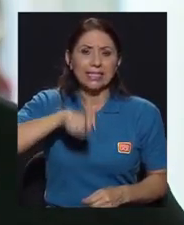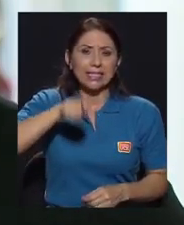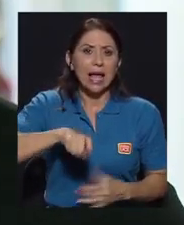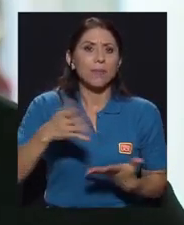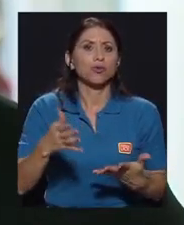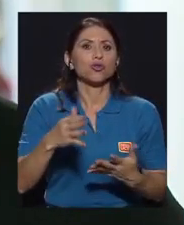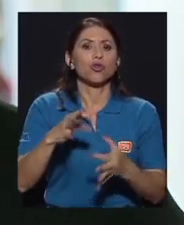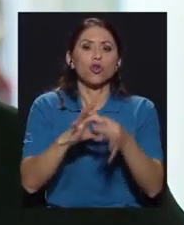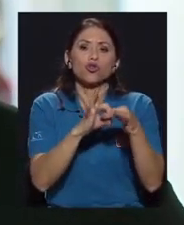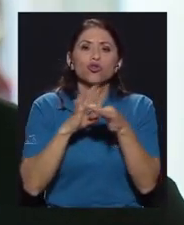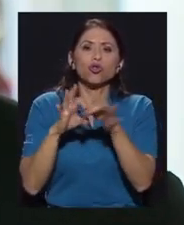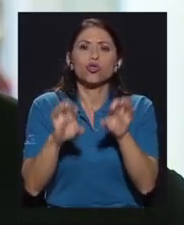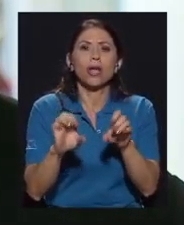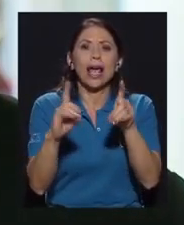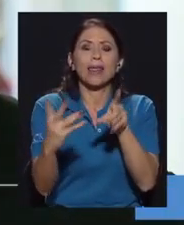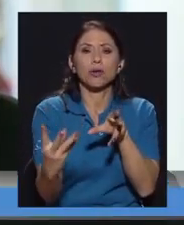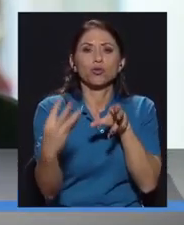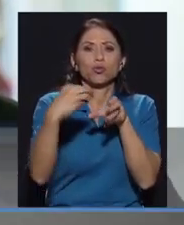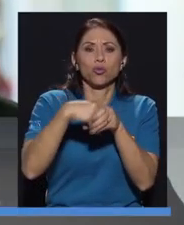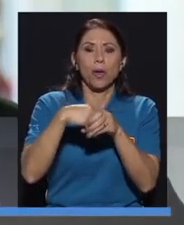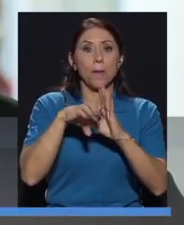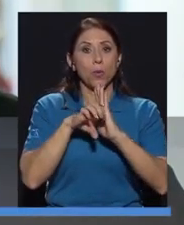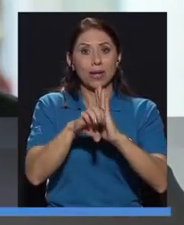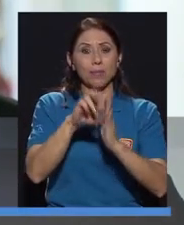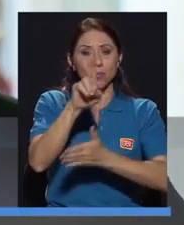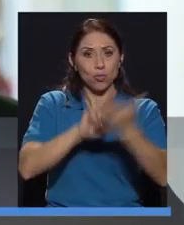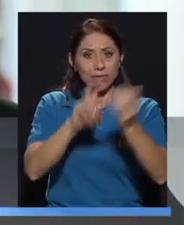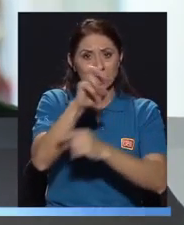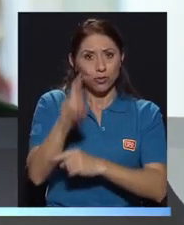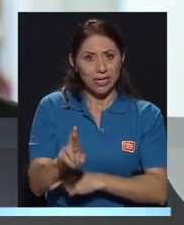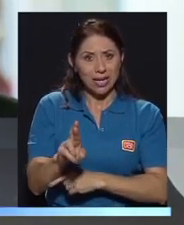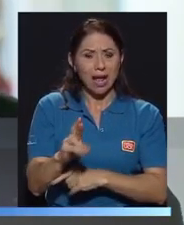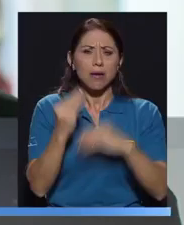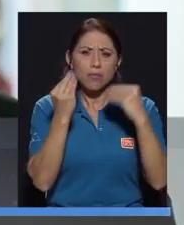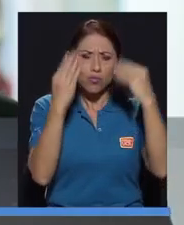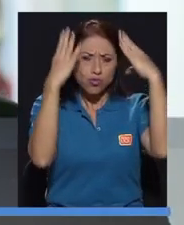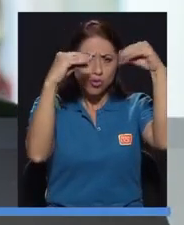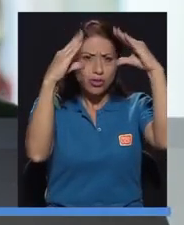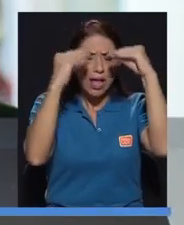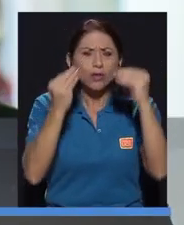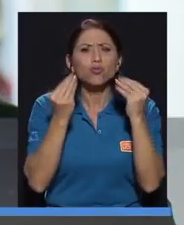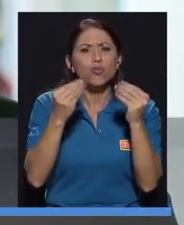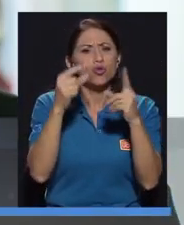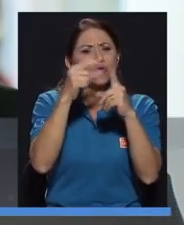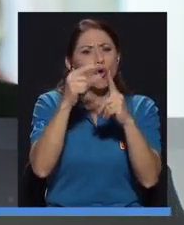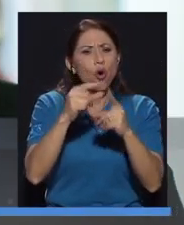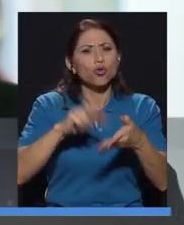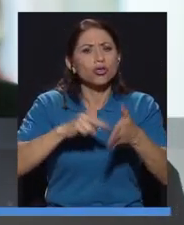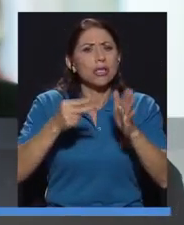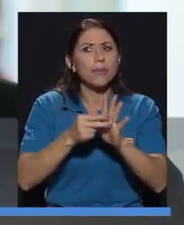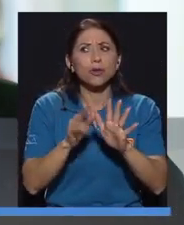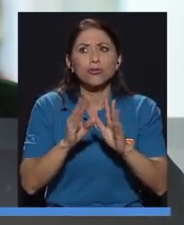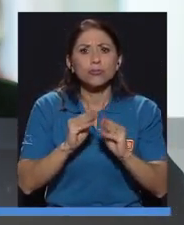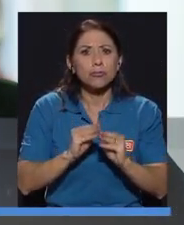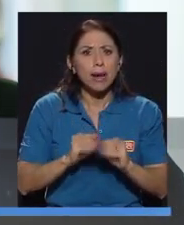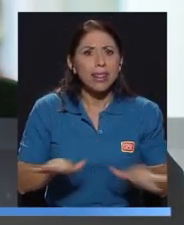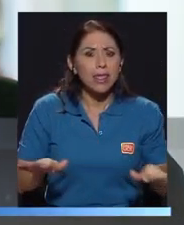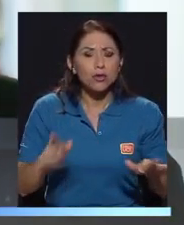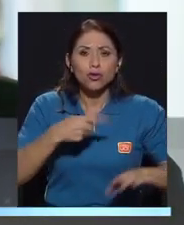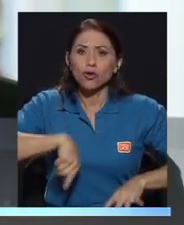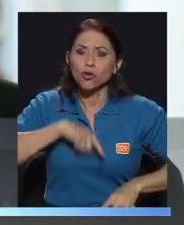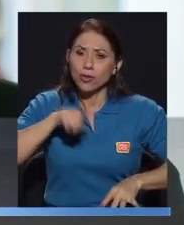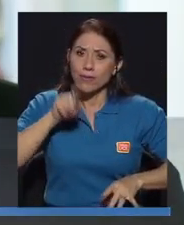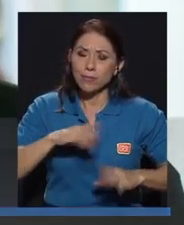Necesitamos incluir socios académicos como la Universidad de Costa Rica porque hay muchos datos y conceptos perdidos sobre los cuales